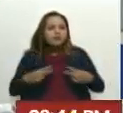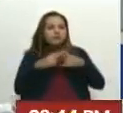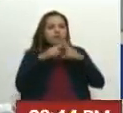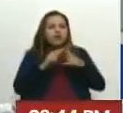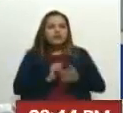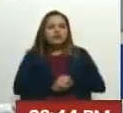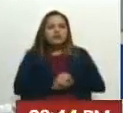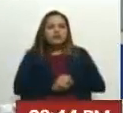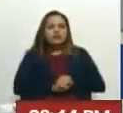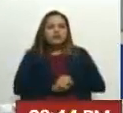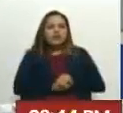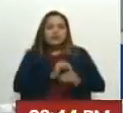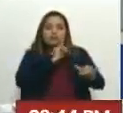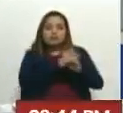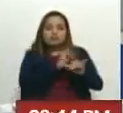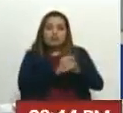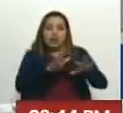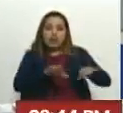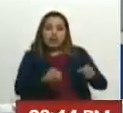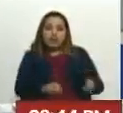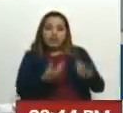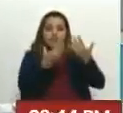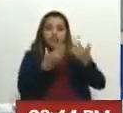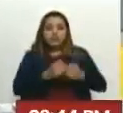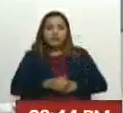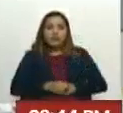páginas de la página web del festival, que es